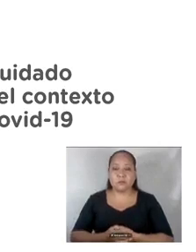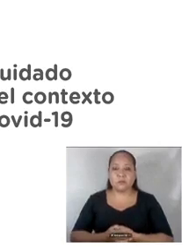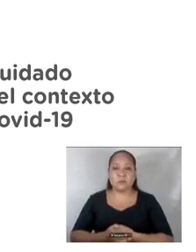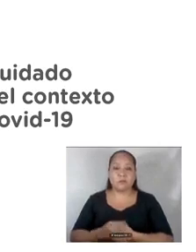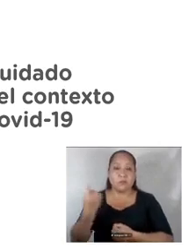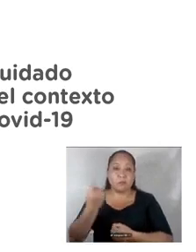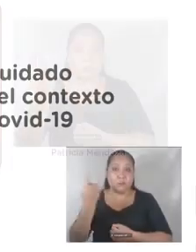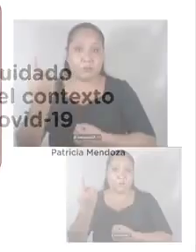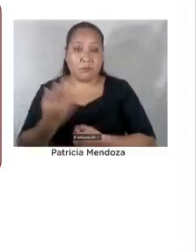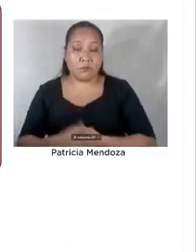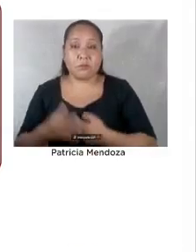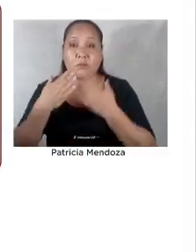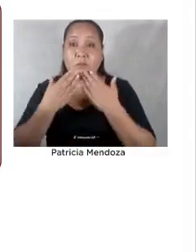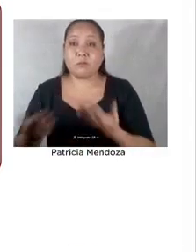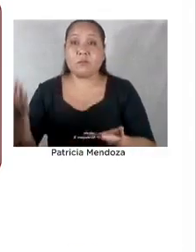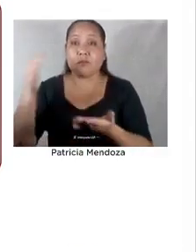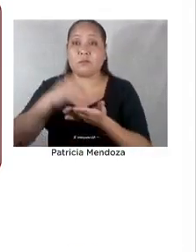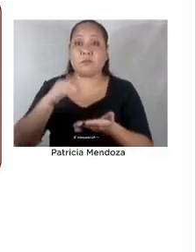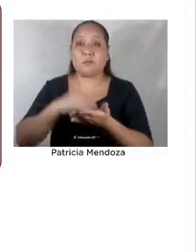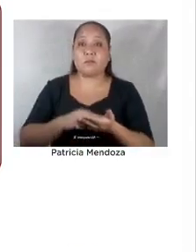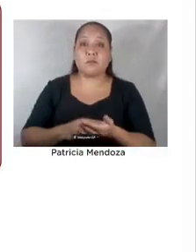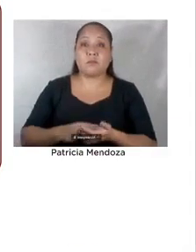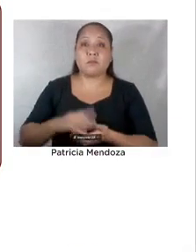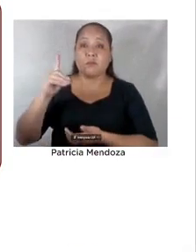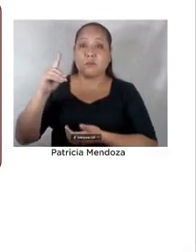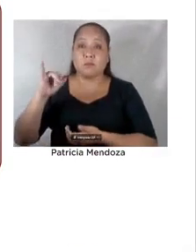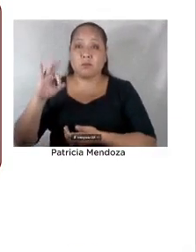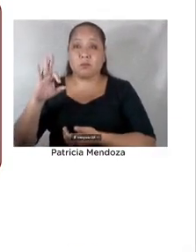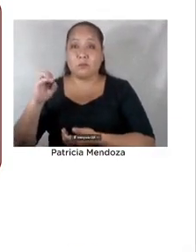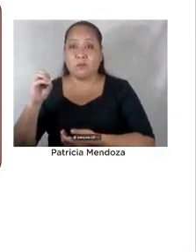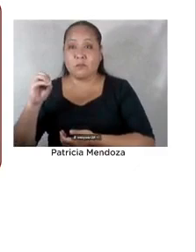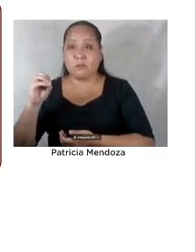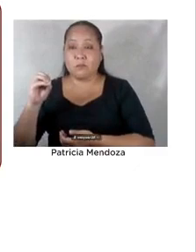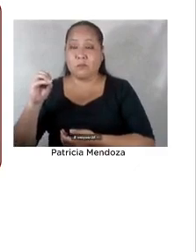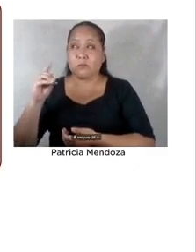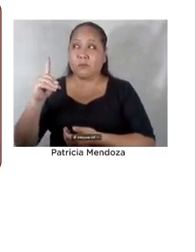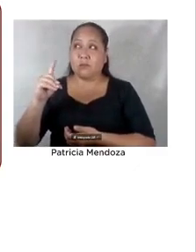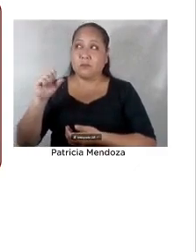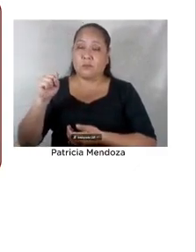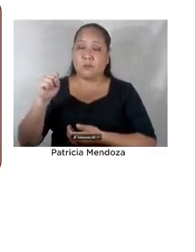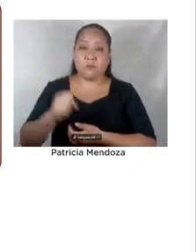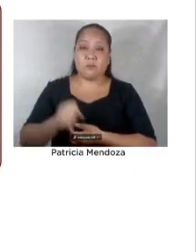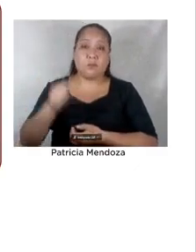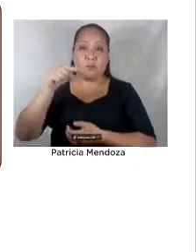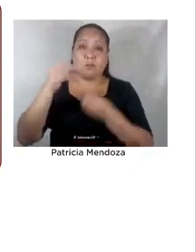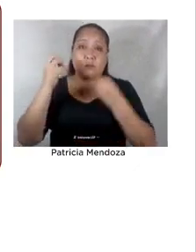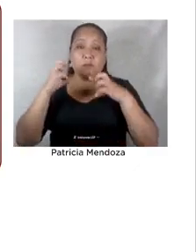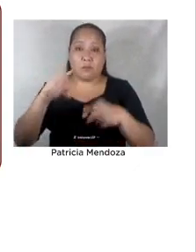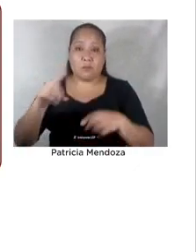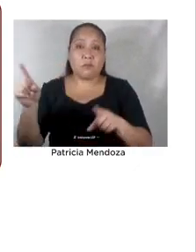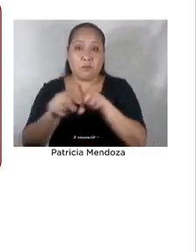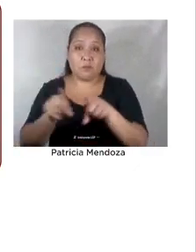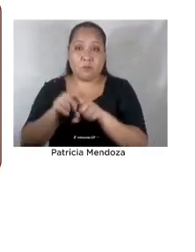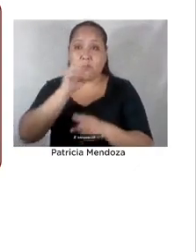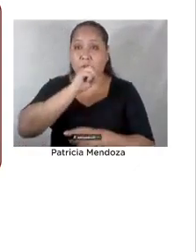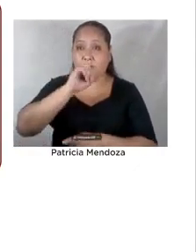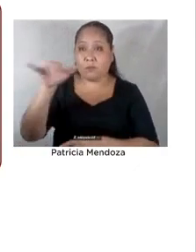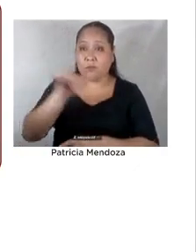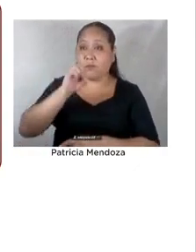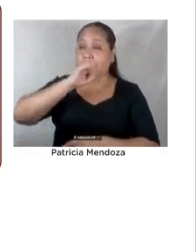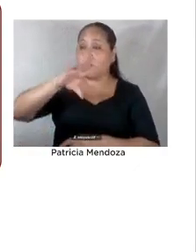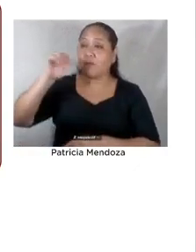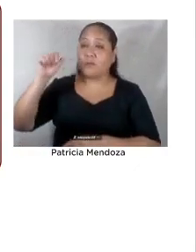Solamente agradecer nuevamente a la IPOTS por la oportunidad y recalcar, como decía Alberto, la